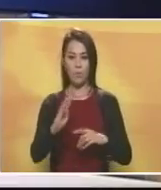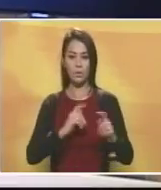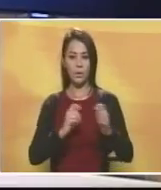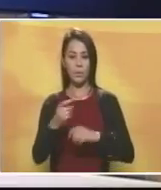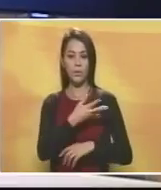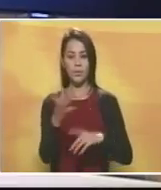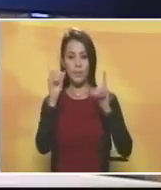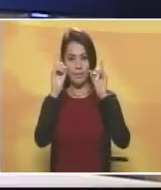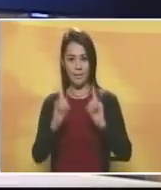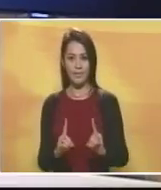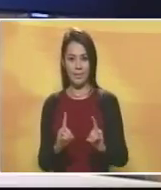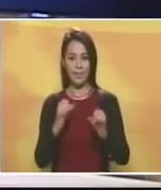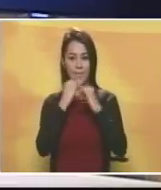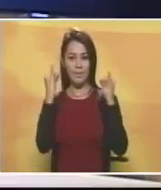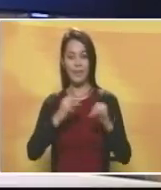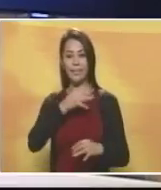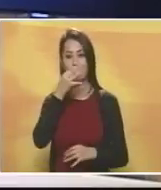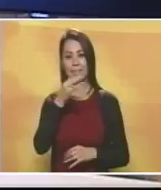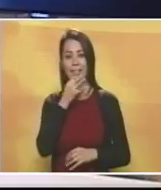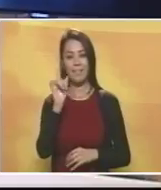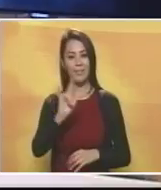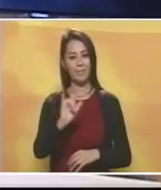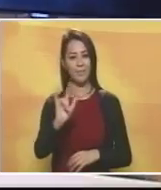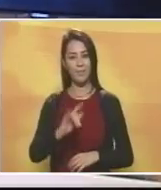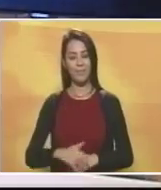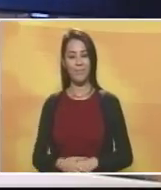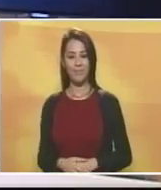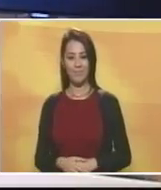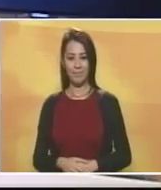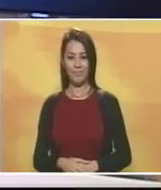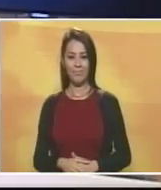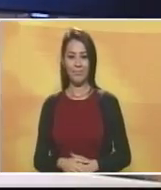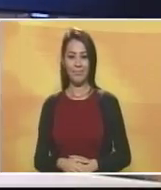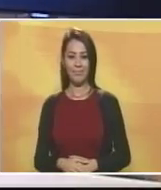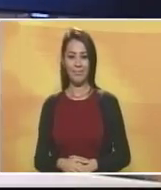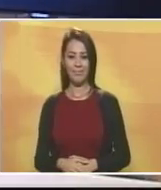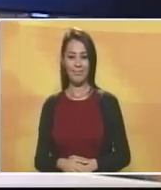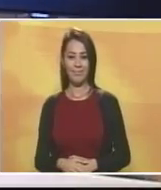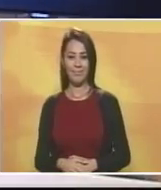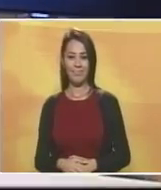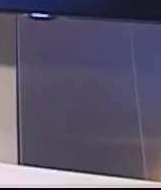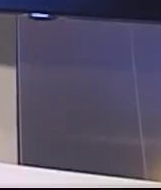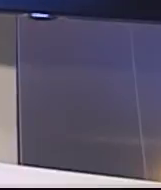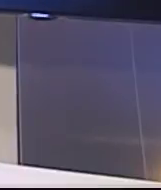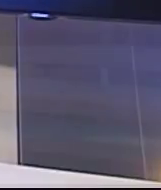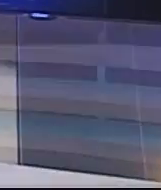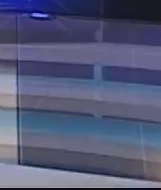Venevisión. Recuerden, Noticiero Venevisión, Canal 4, reporta. Ustedes deciden. A todos, buenas tardes.